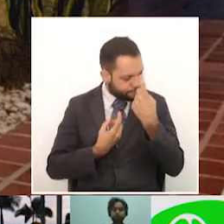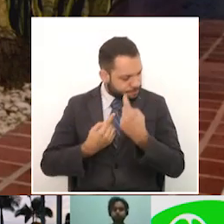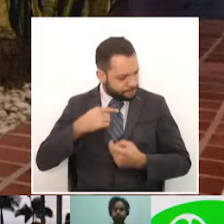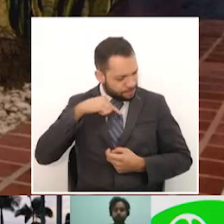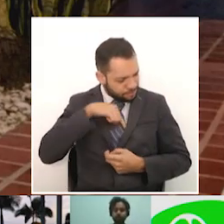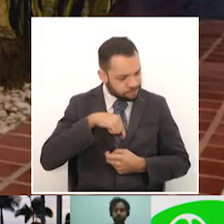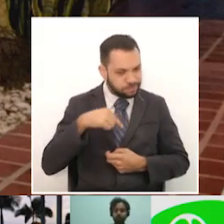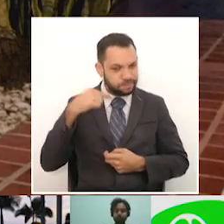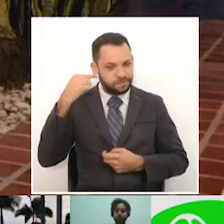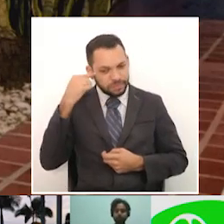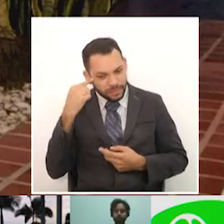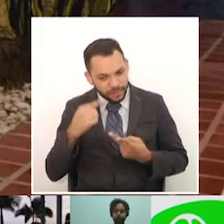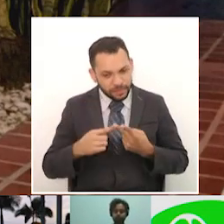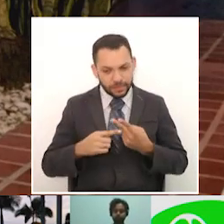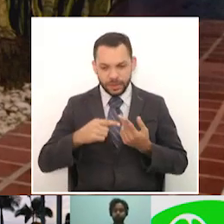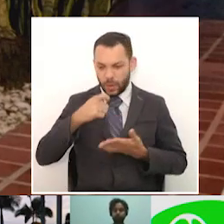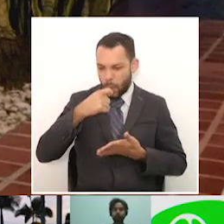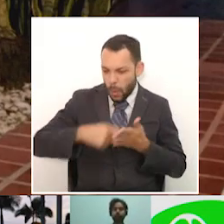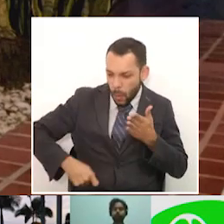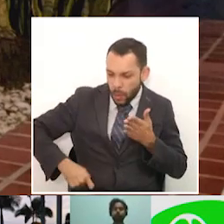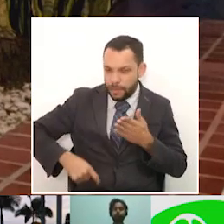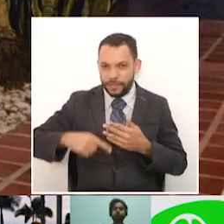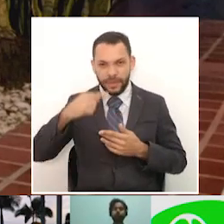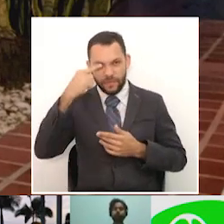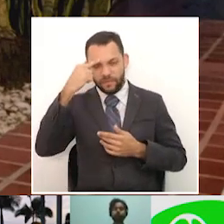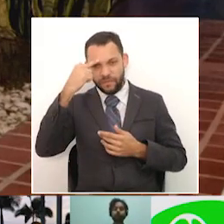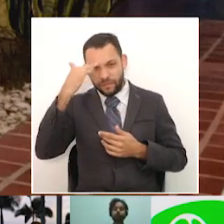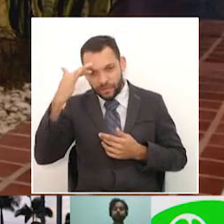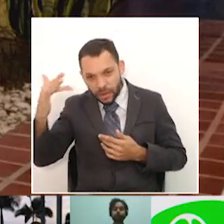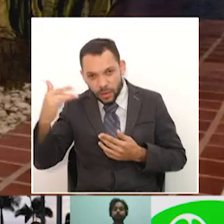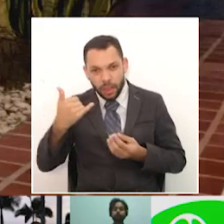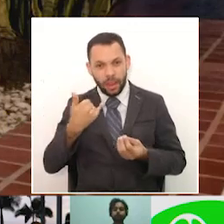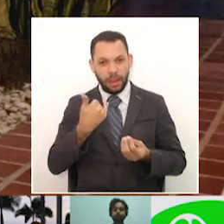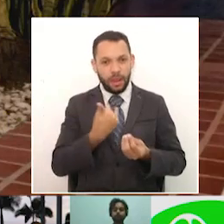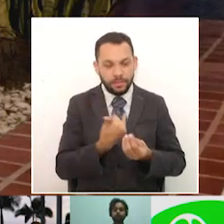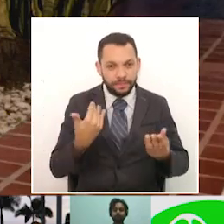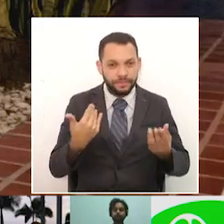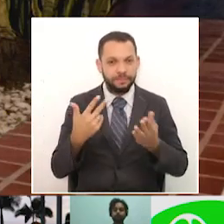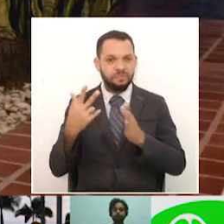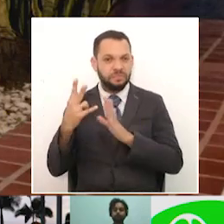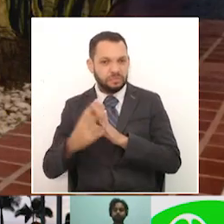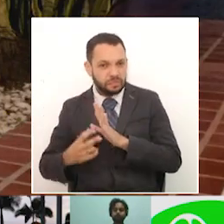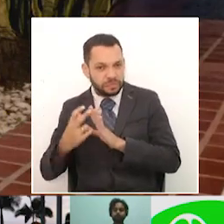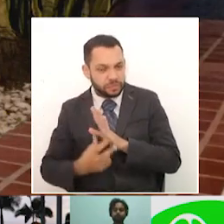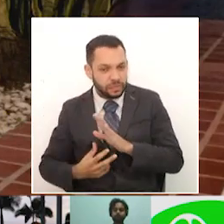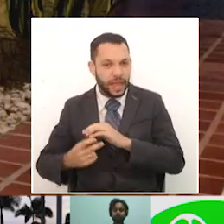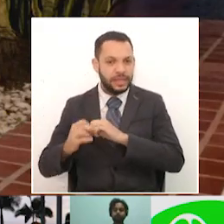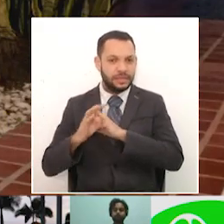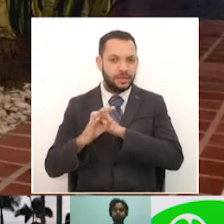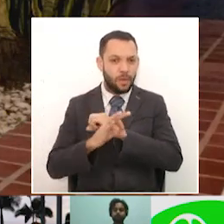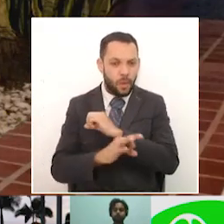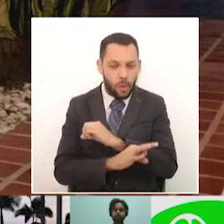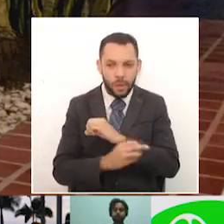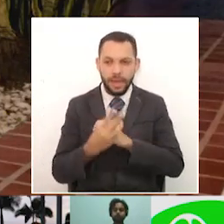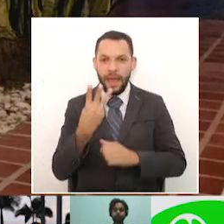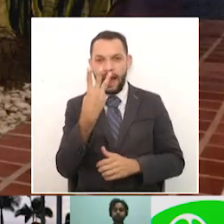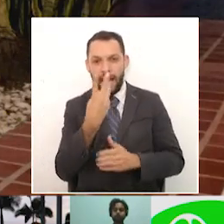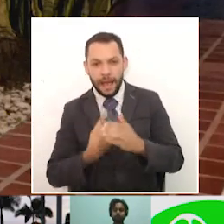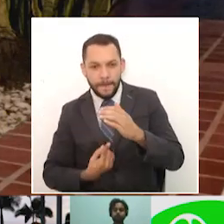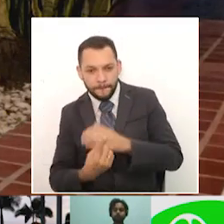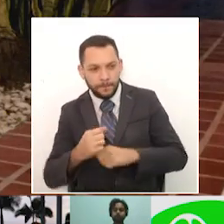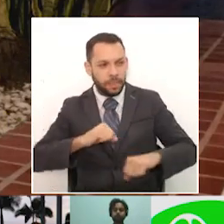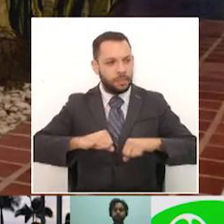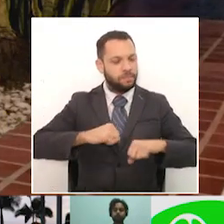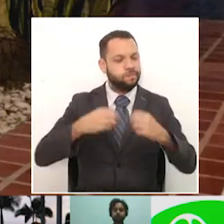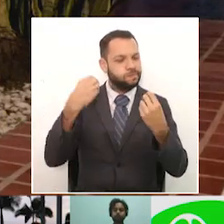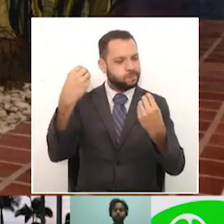la parte de filosofía, de psicoterapia, de psicología, todo ese contexto del